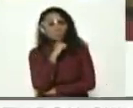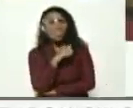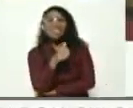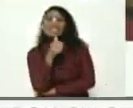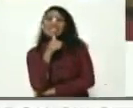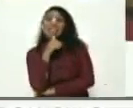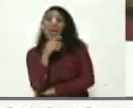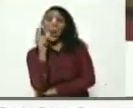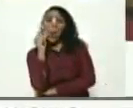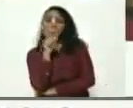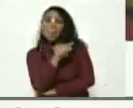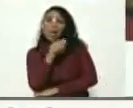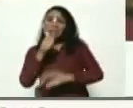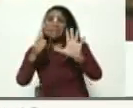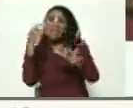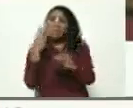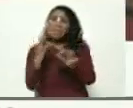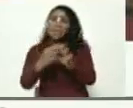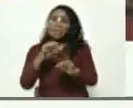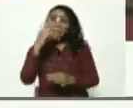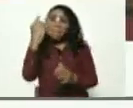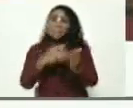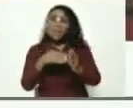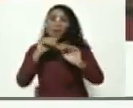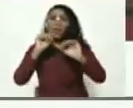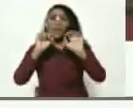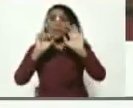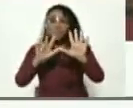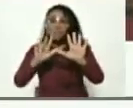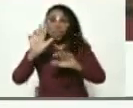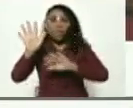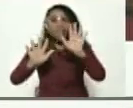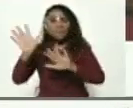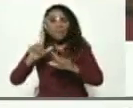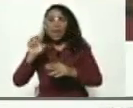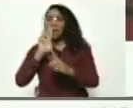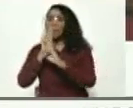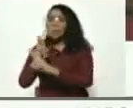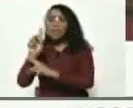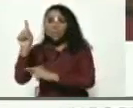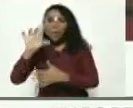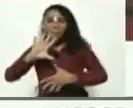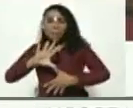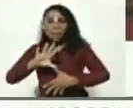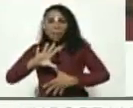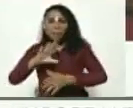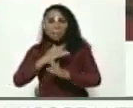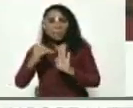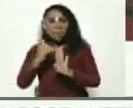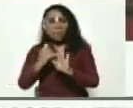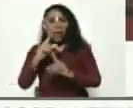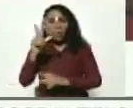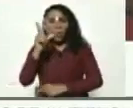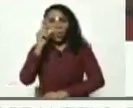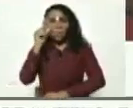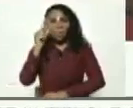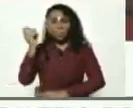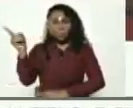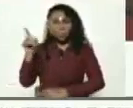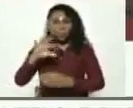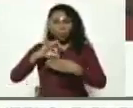que escribe el 6 de septiembre de 1815 en Jamaica la contestación de un americano meridional a un caballero de esta